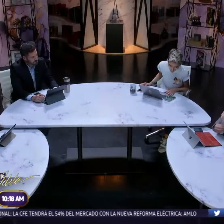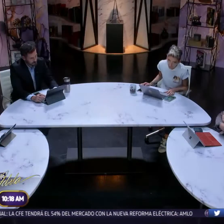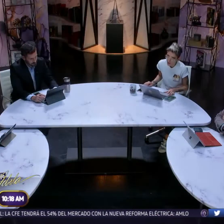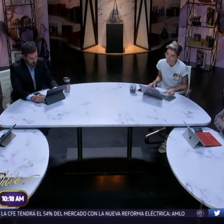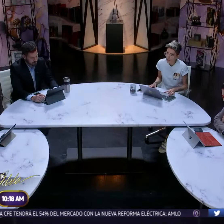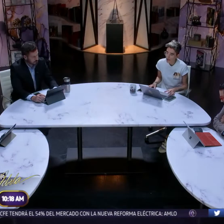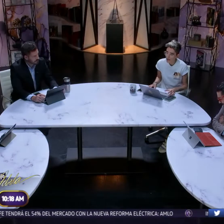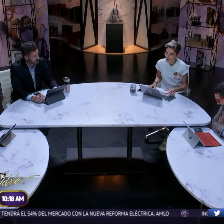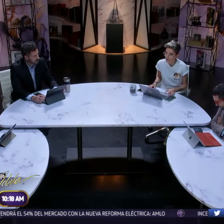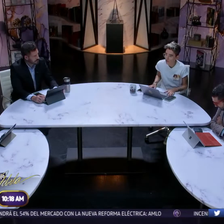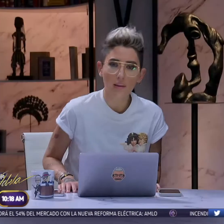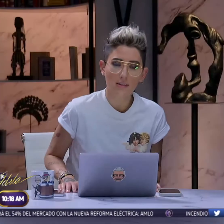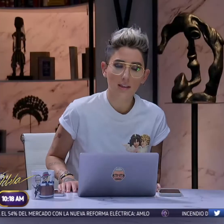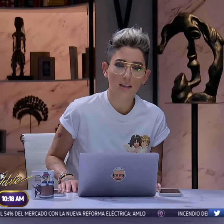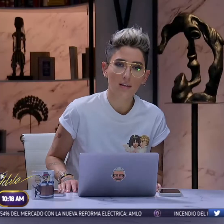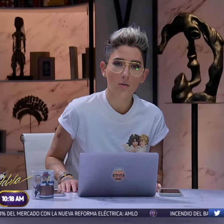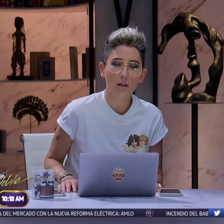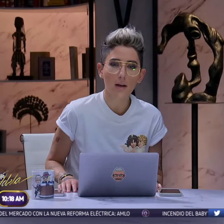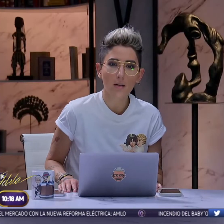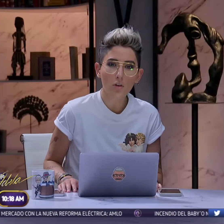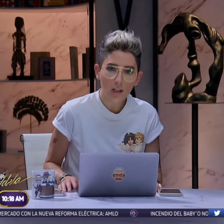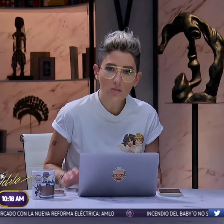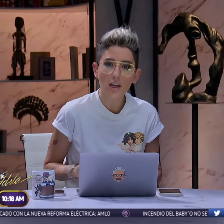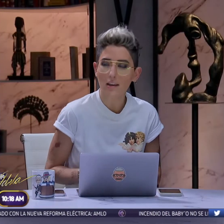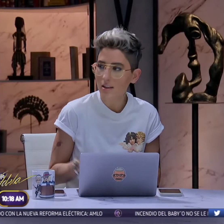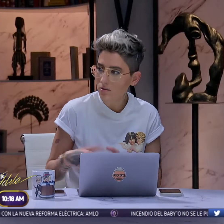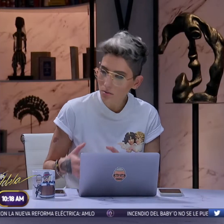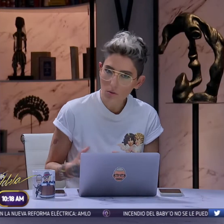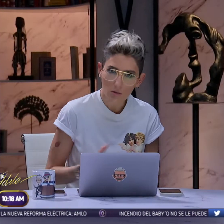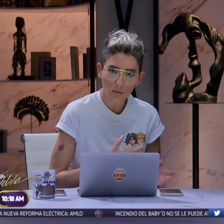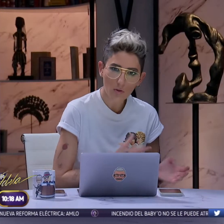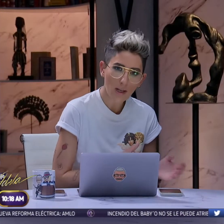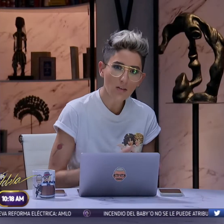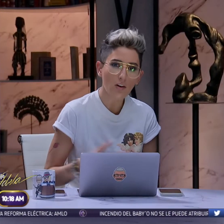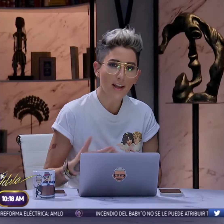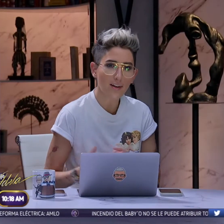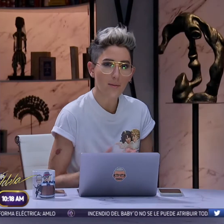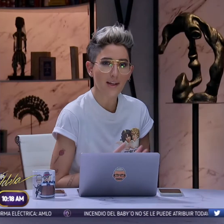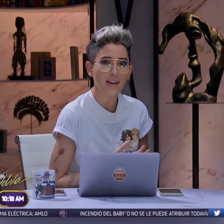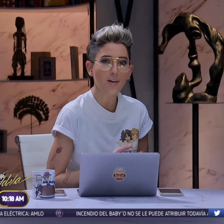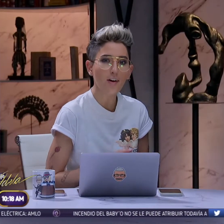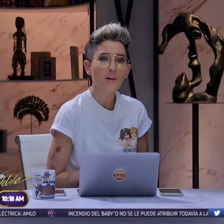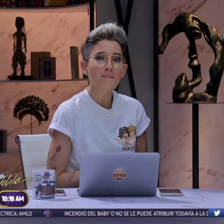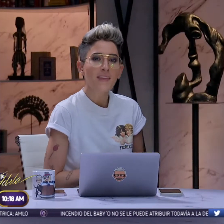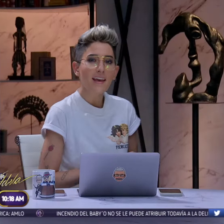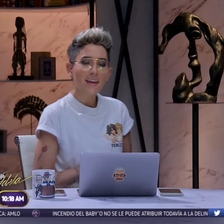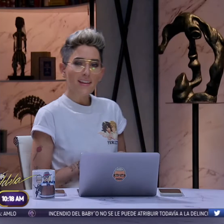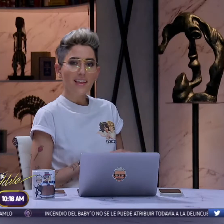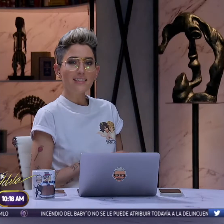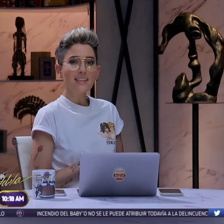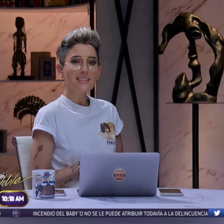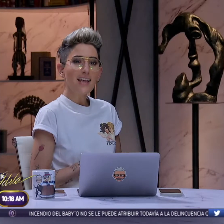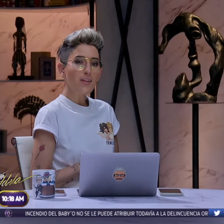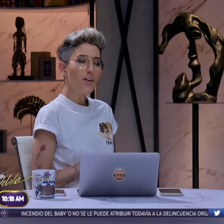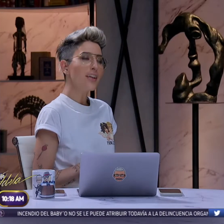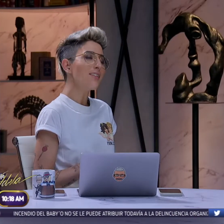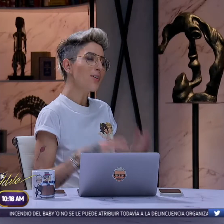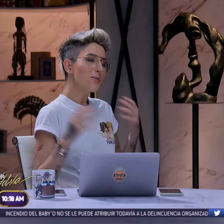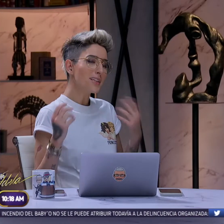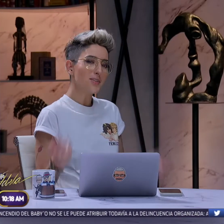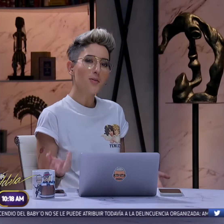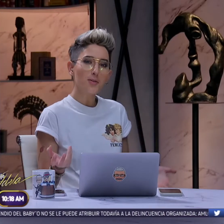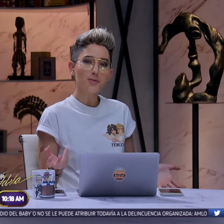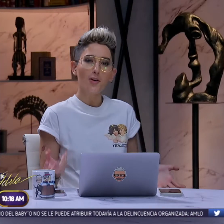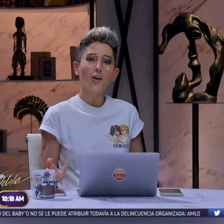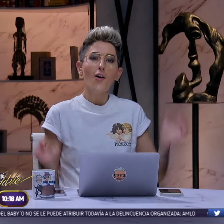estuvo la mañanera, fue desde Cuernavaca, Morelos, ahí estuvo Cuauhtémoc Blanco, el gobernador de este estado, y dio